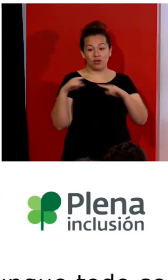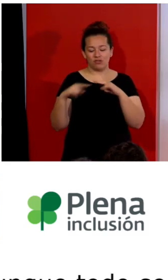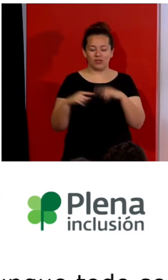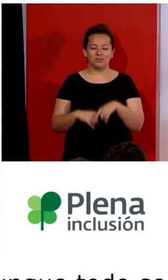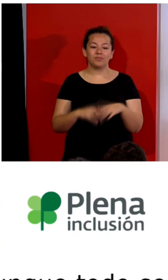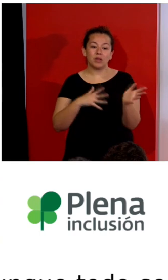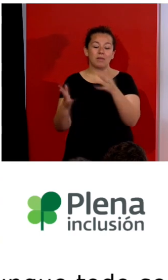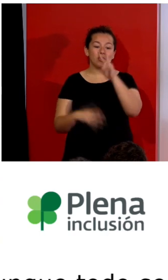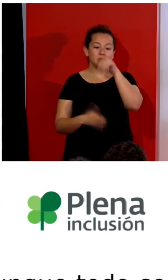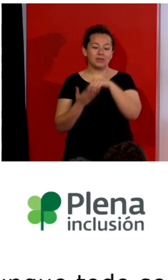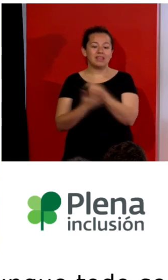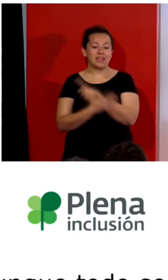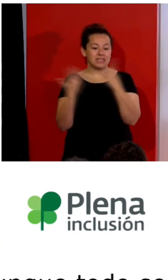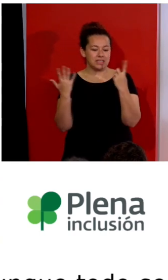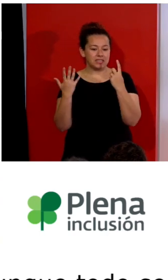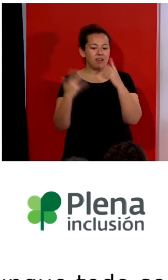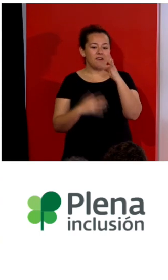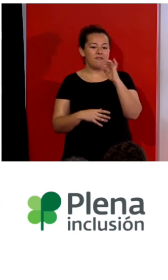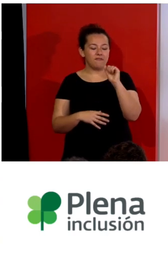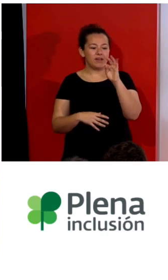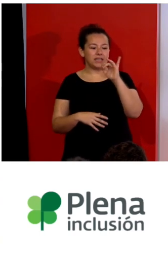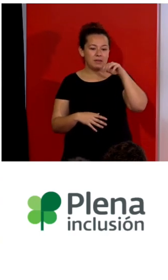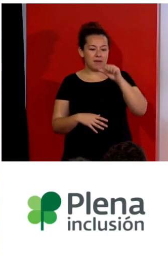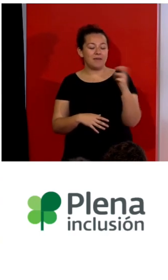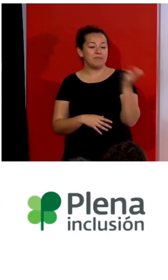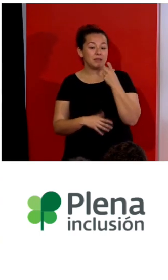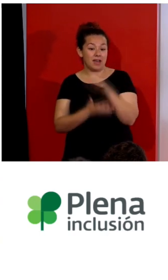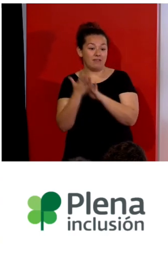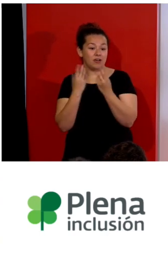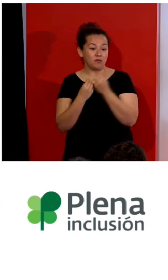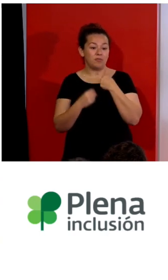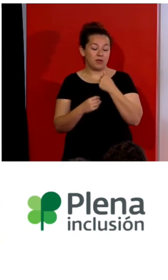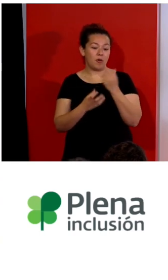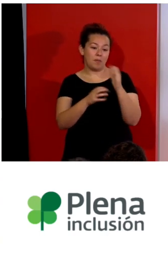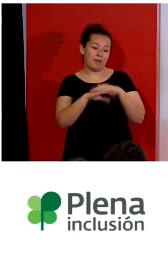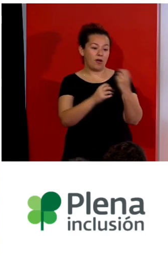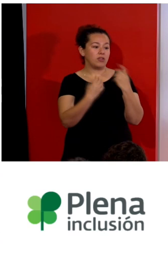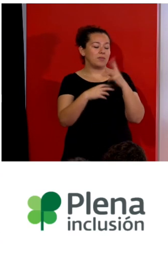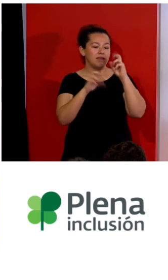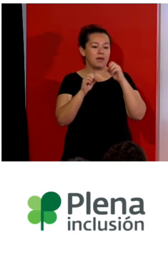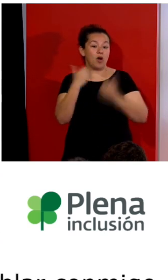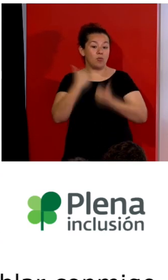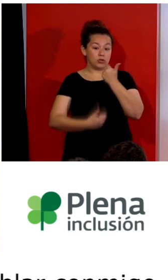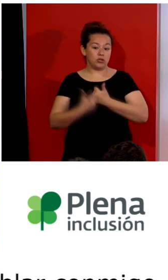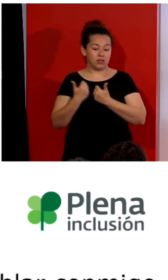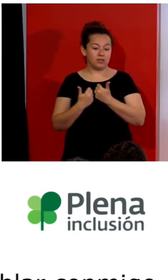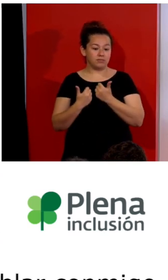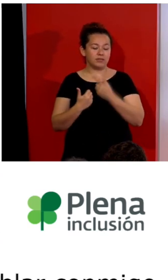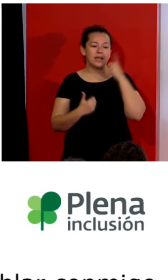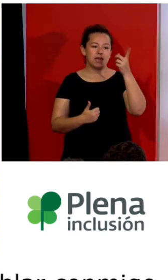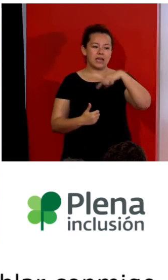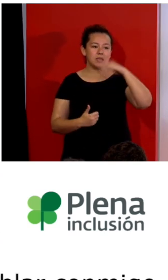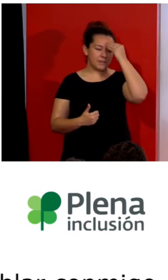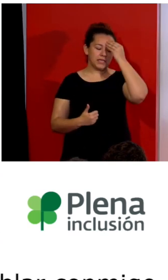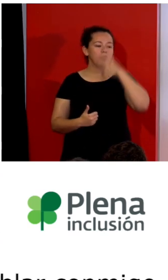de 2016, Fátima vino a hablar conmigo para contarme lo de las oposiciones de la Asamblea y ella pensaba que podía ser una